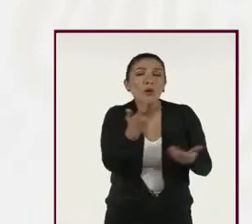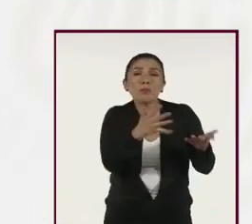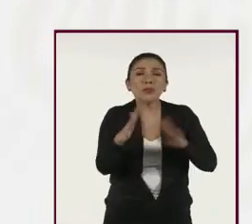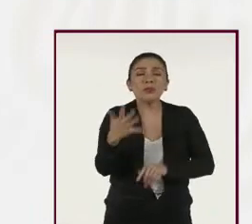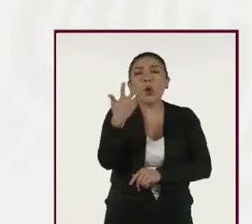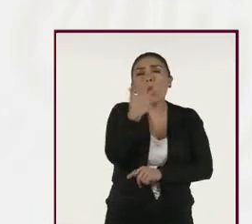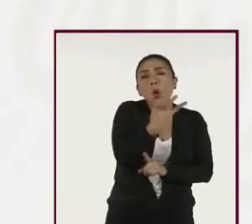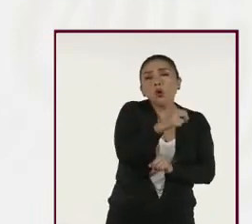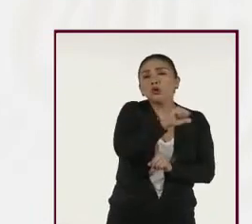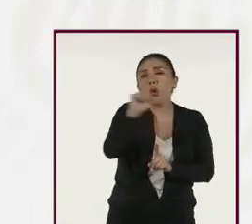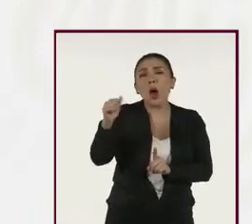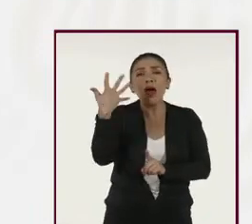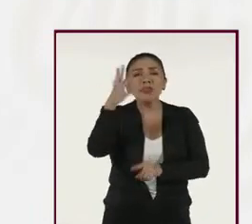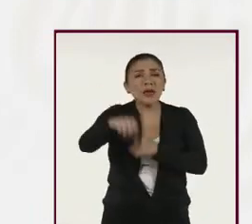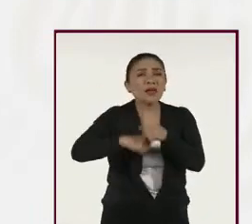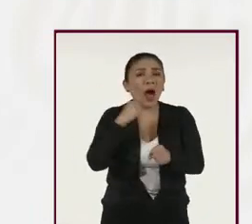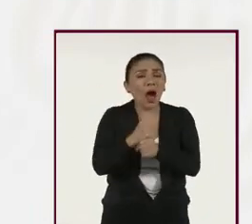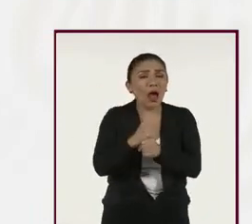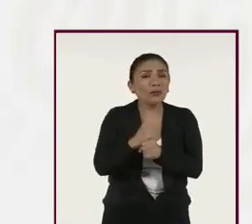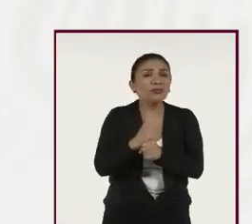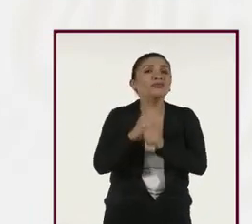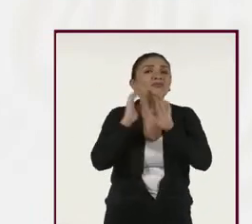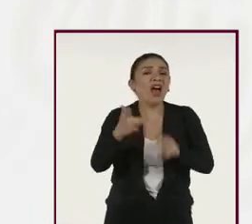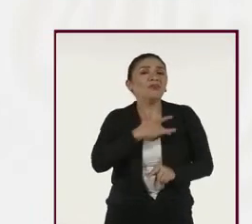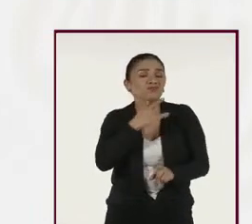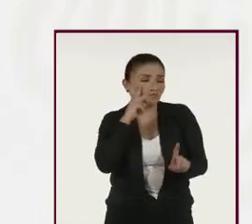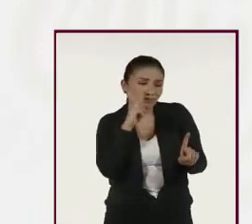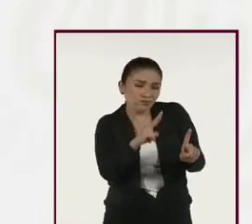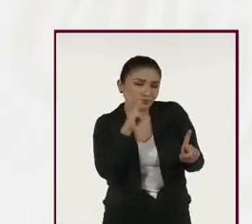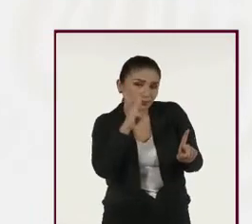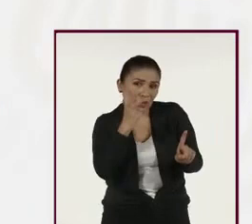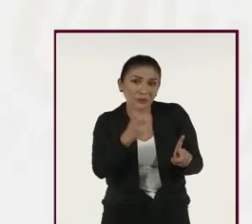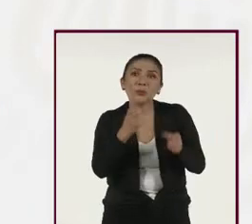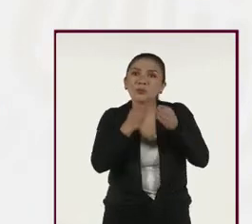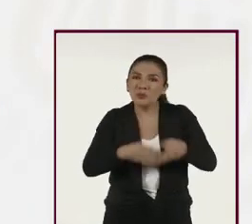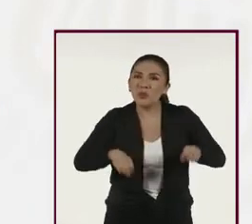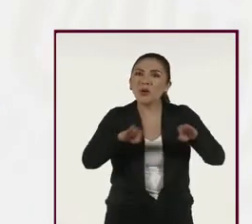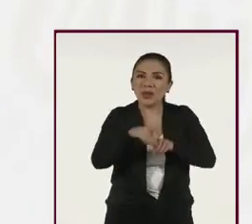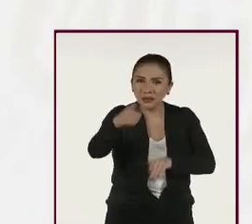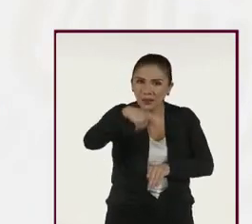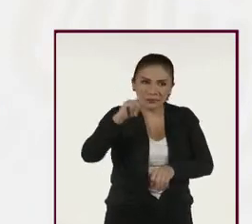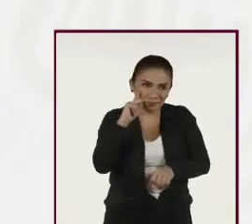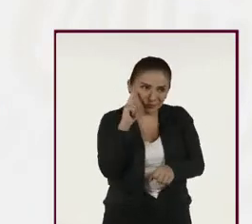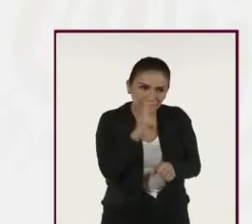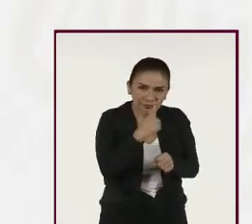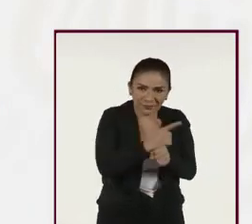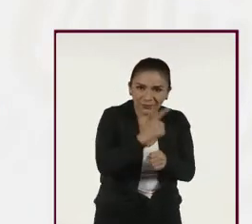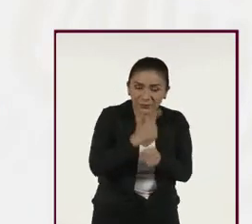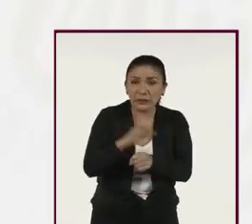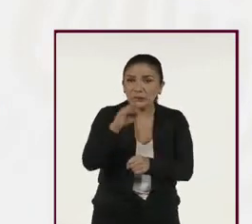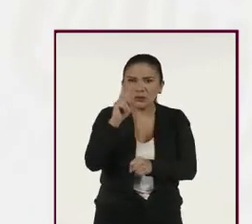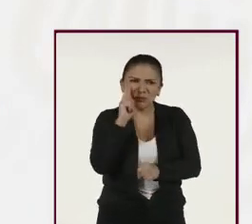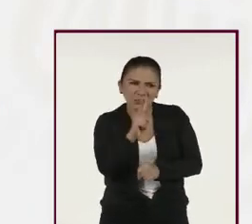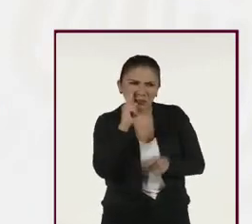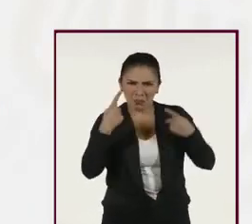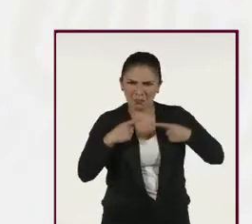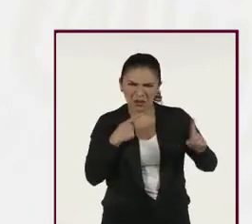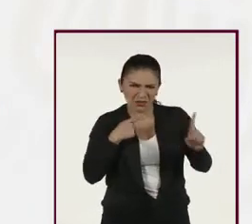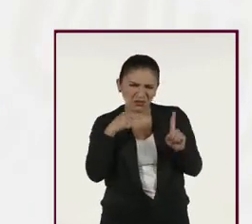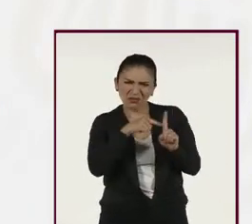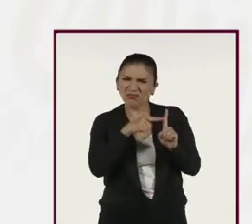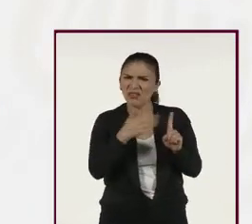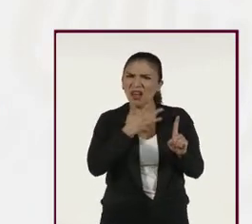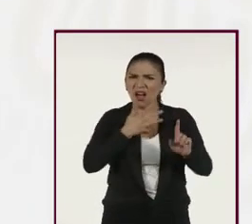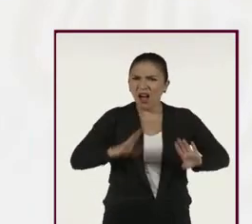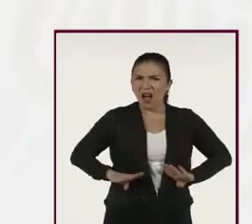haber presentado estos síntomas. Entonces, de ahí la importancia de estar muy alerta. Si nosotros identificamos que una persona está